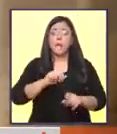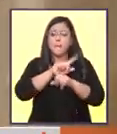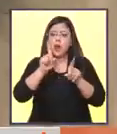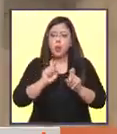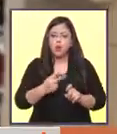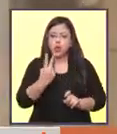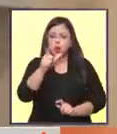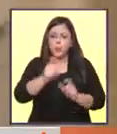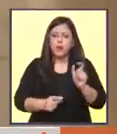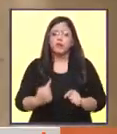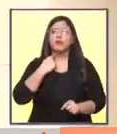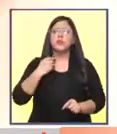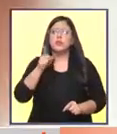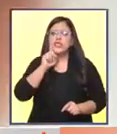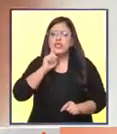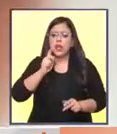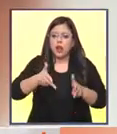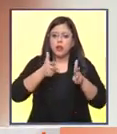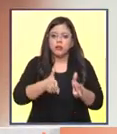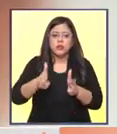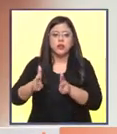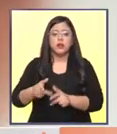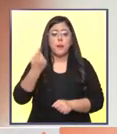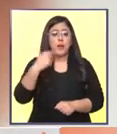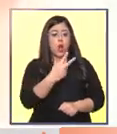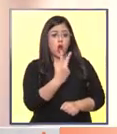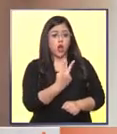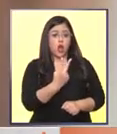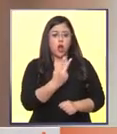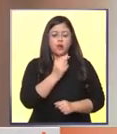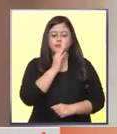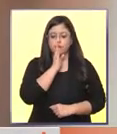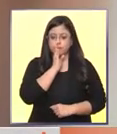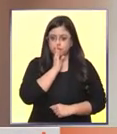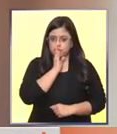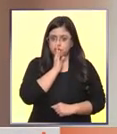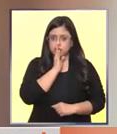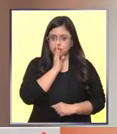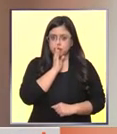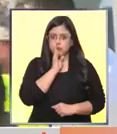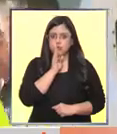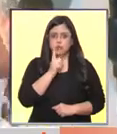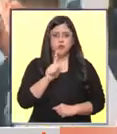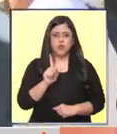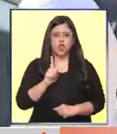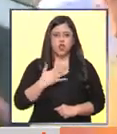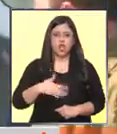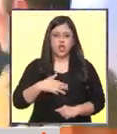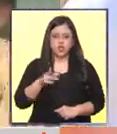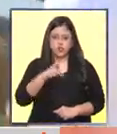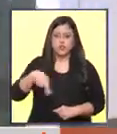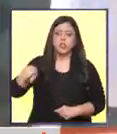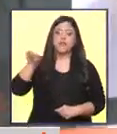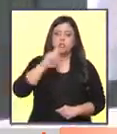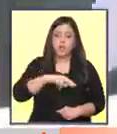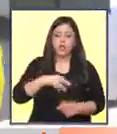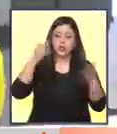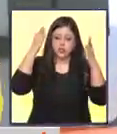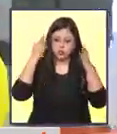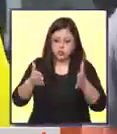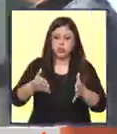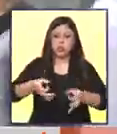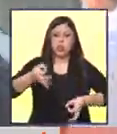alta sobre quién los había atacado y ambos prefirieron guardar silencio. No les hizo bien nuevamente estar en el radar de la justicia. Es que tienen